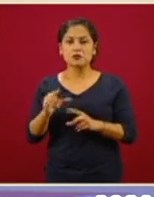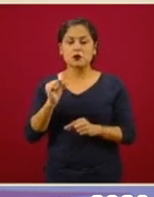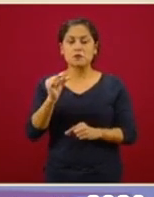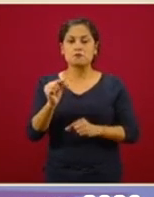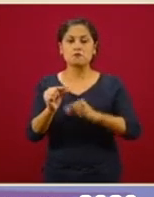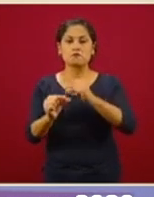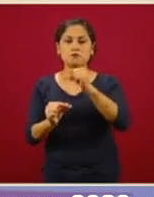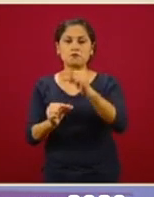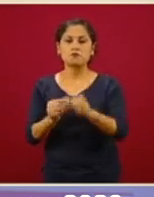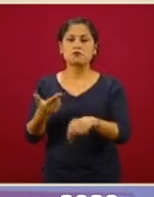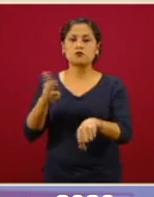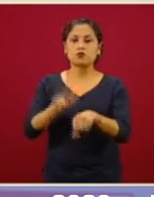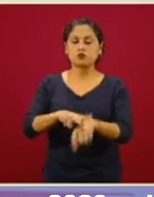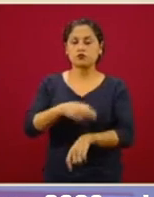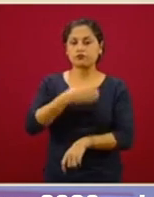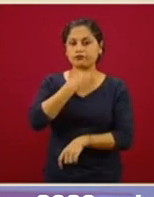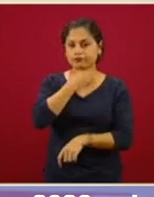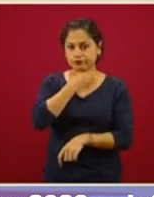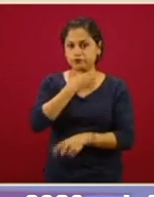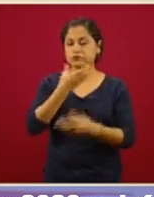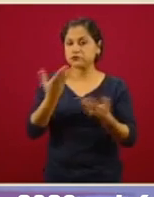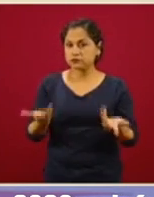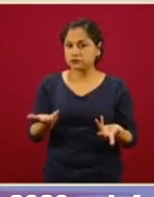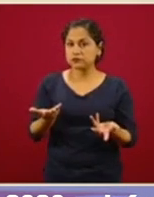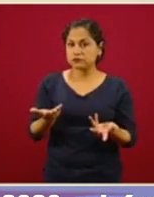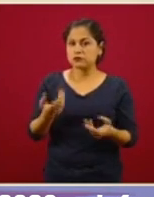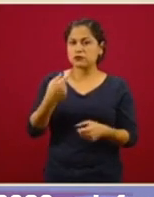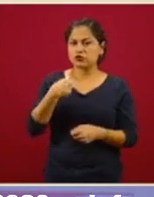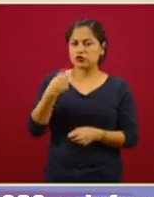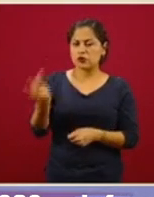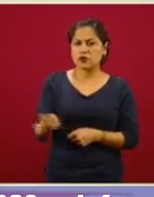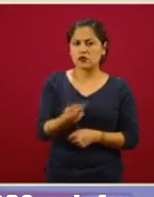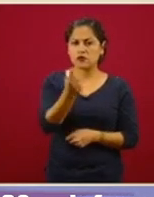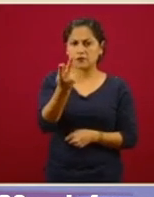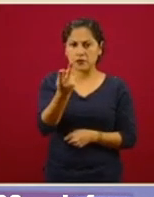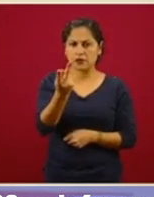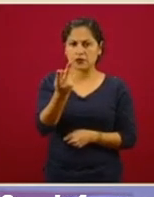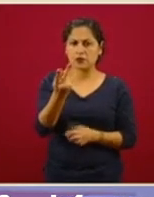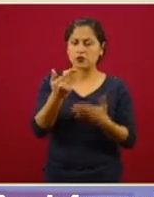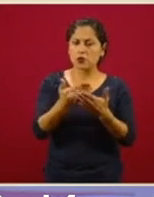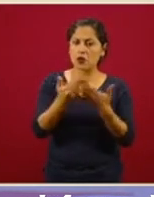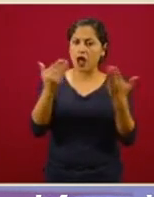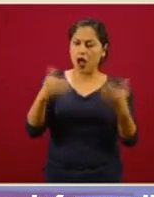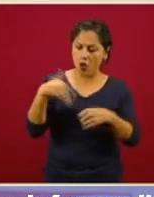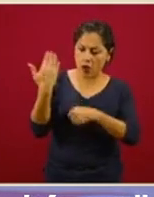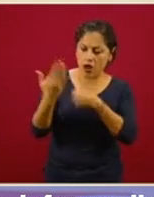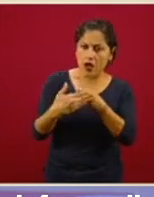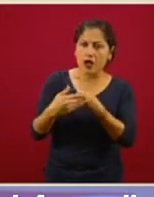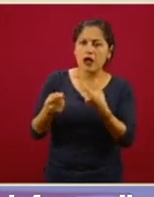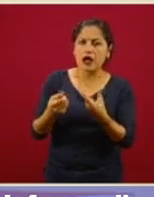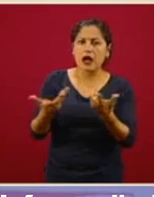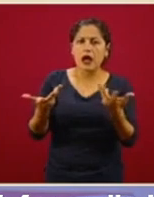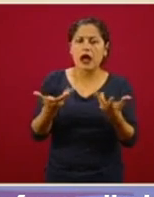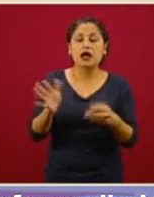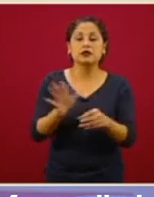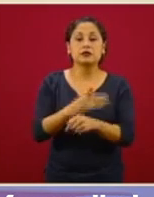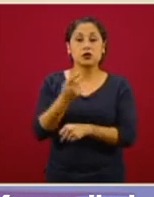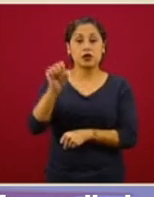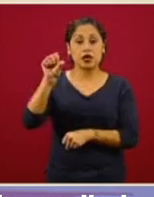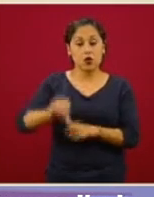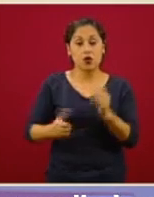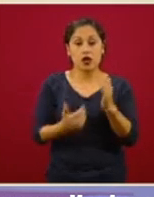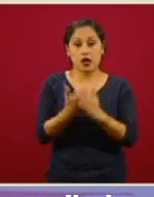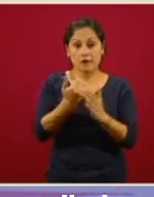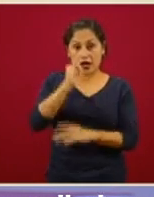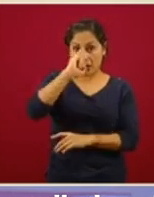saturación del sistema hospitalario. ¿Cuál sería aquí el siguiente paso a seguir? Sobre todo porque apenas en la mañana la jefa de